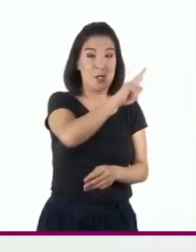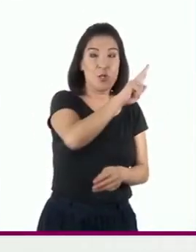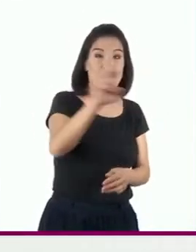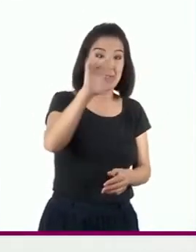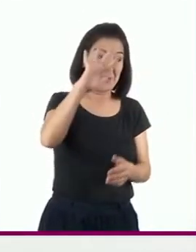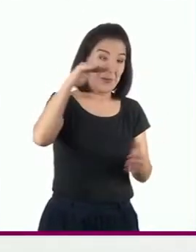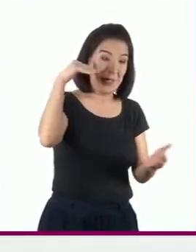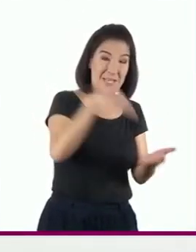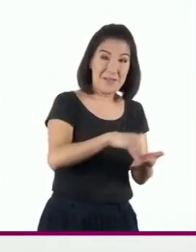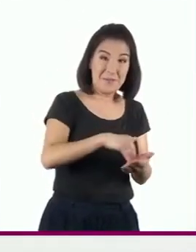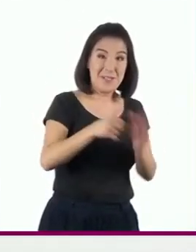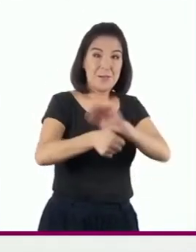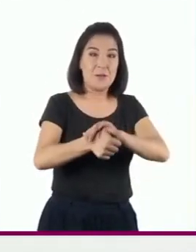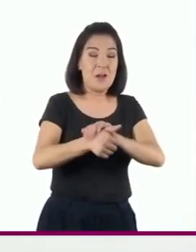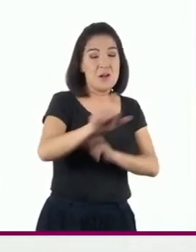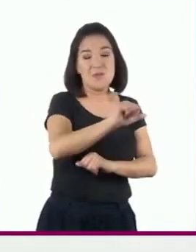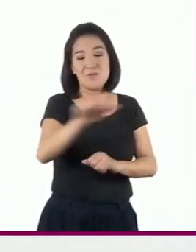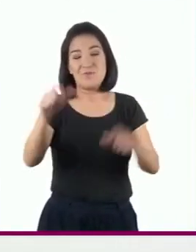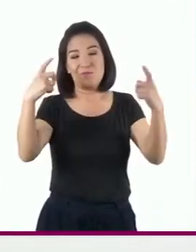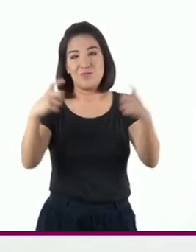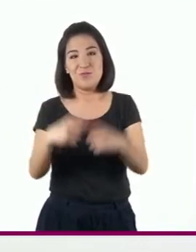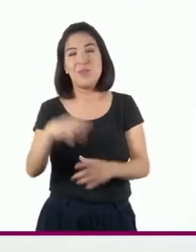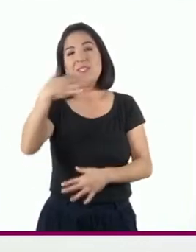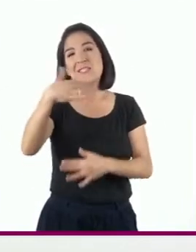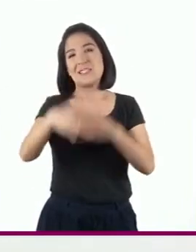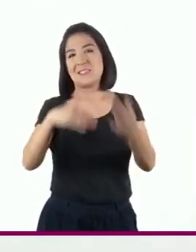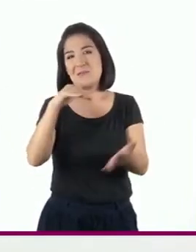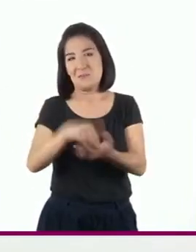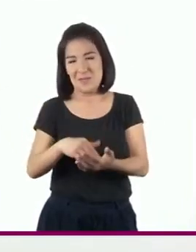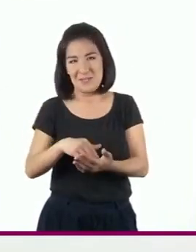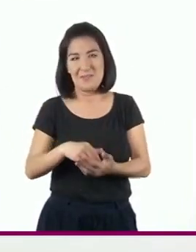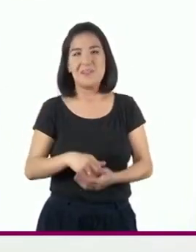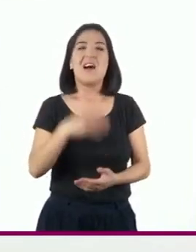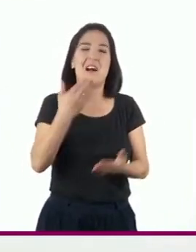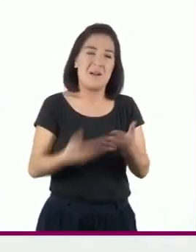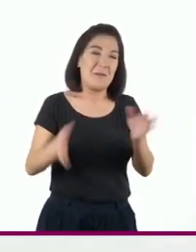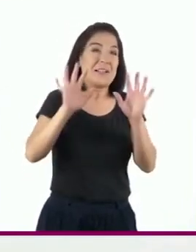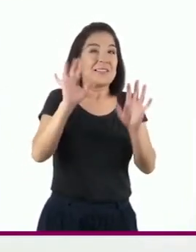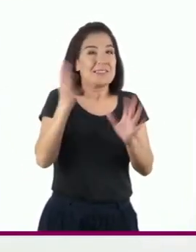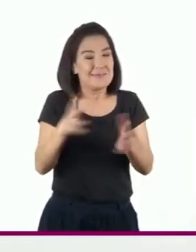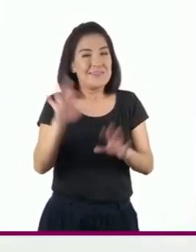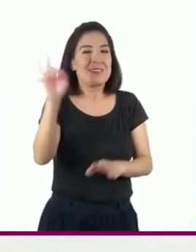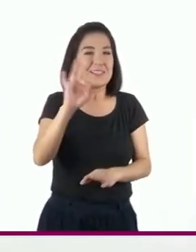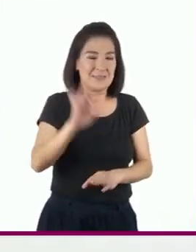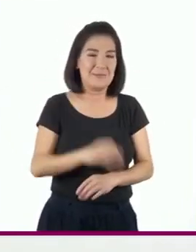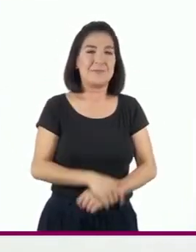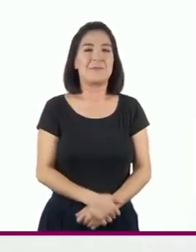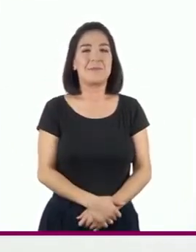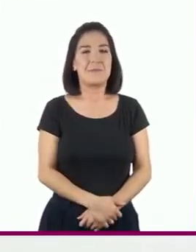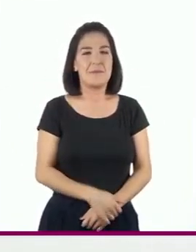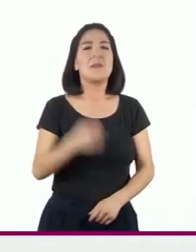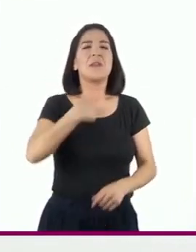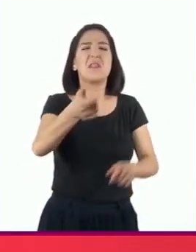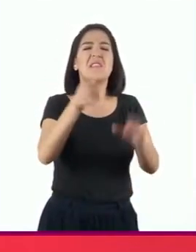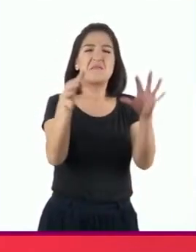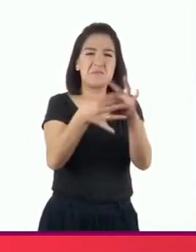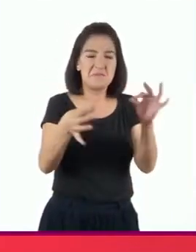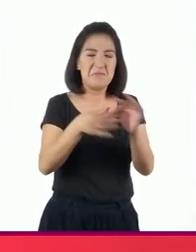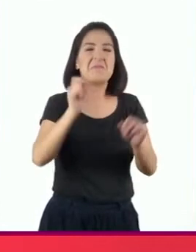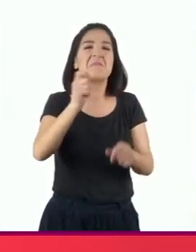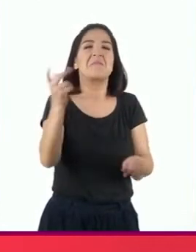entorno. Ahora hablaremos de las tortugas galápagos o tortugas gigantes. Su historia ha sido muy